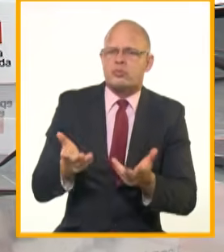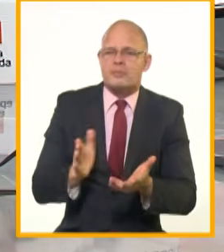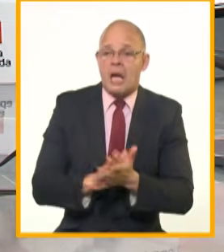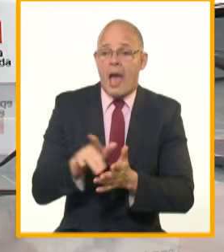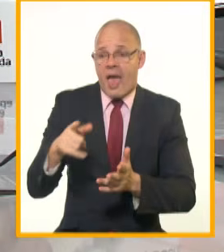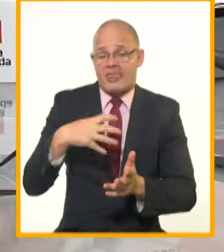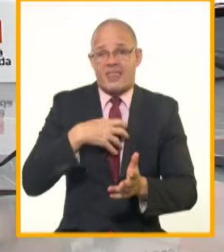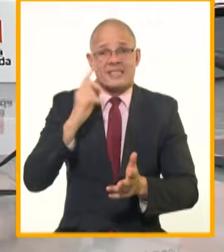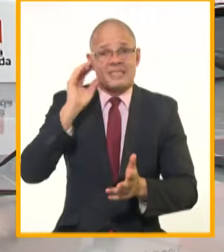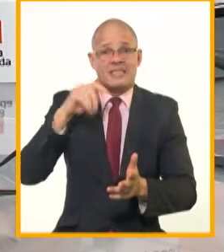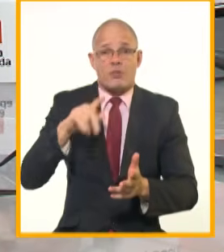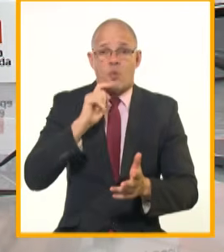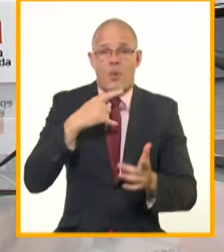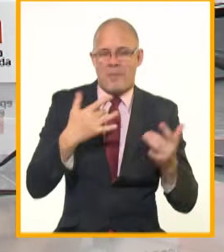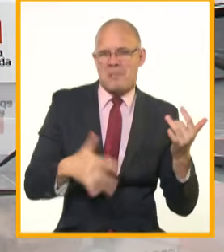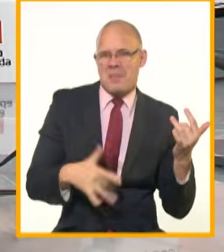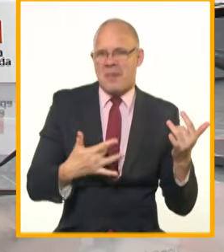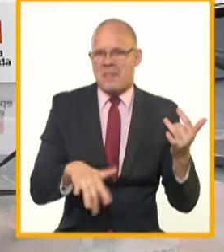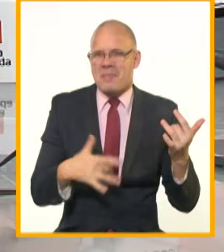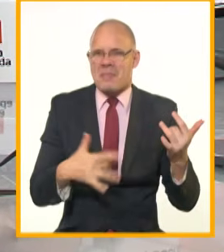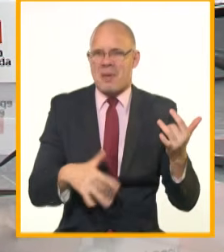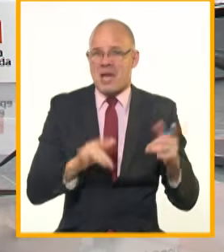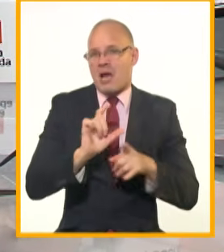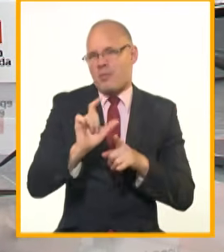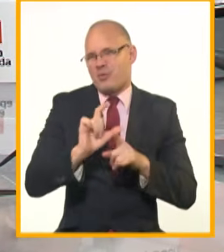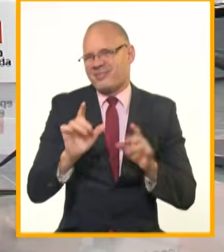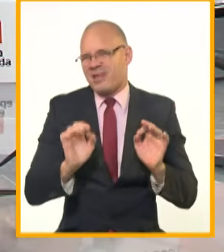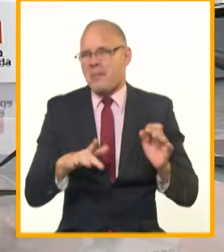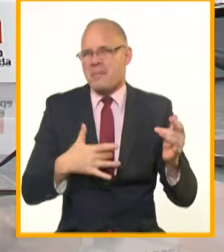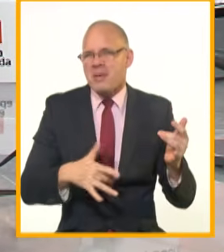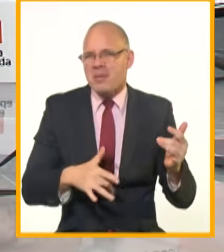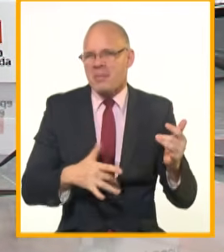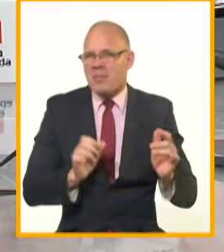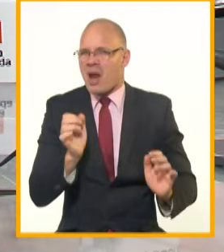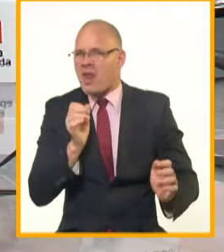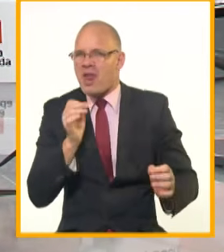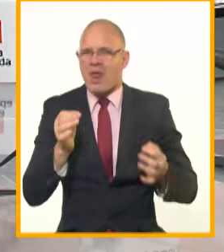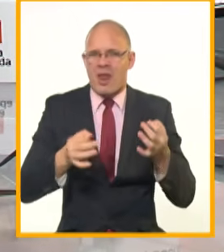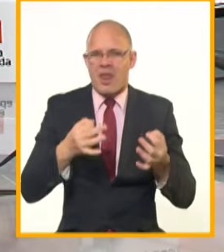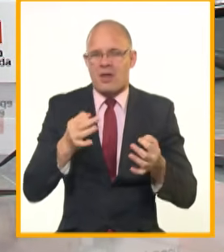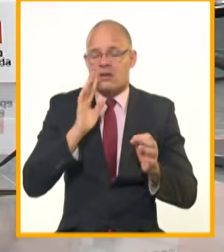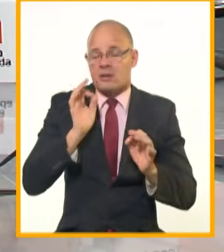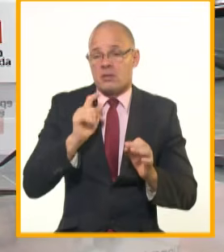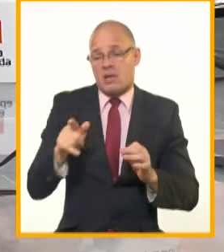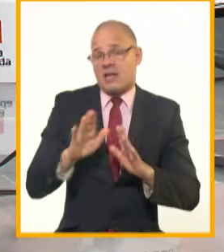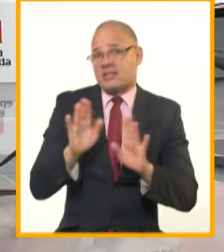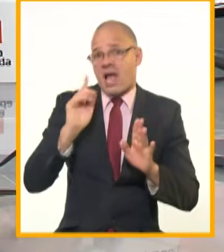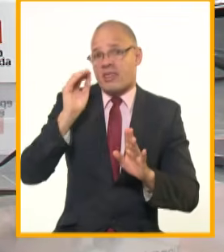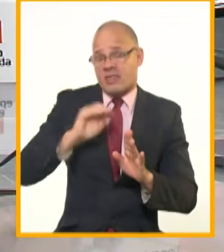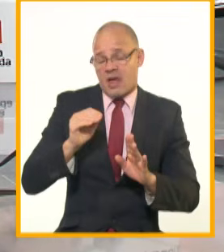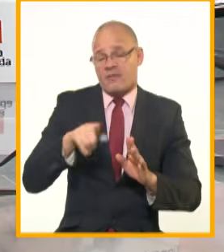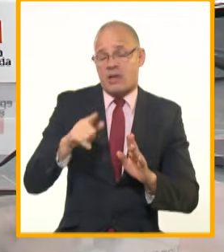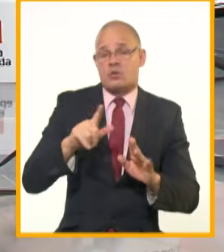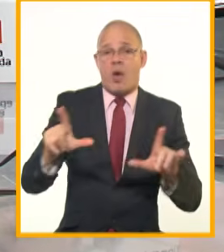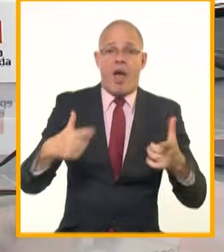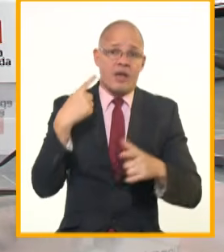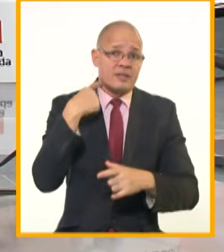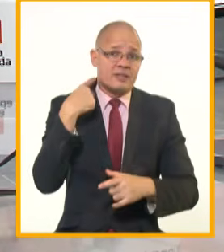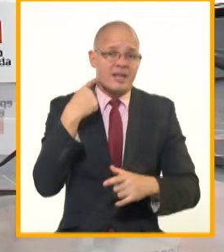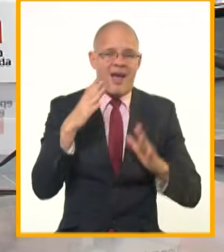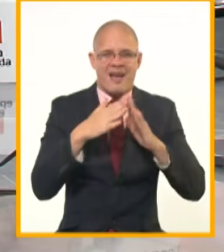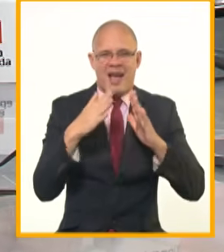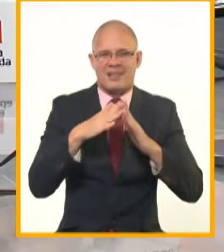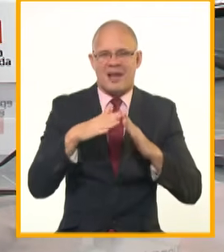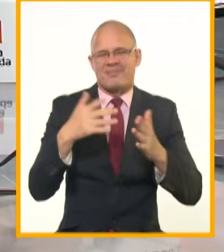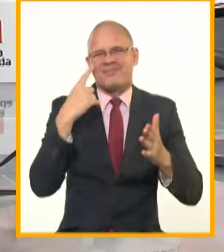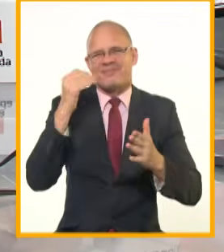reconocido en el acto del aniversario en la Casa de la 10ª de Mayabeque, que es toda una institución reconocida en el país